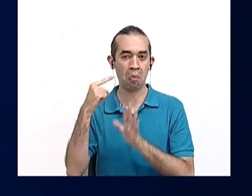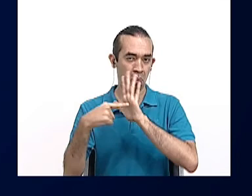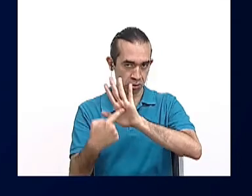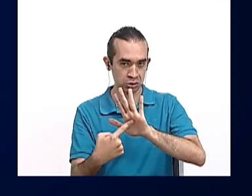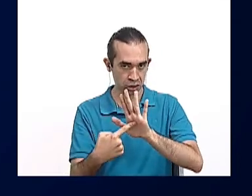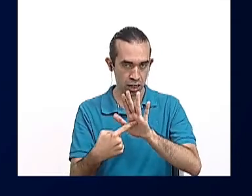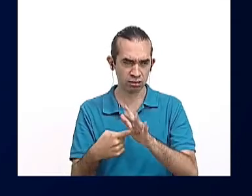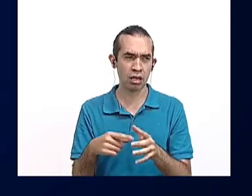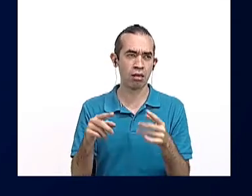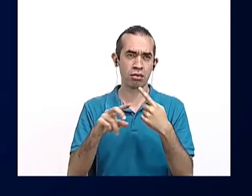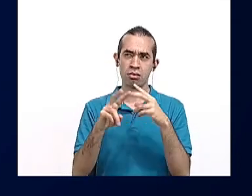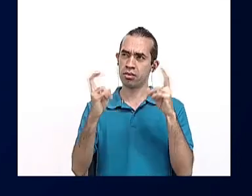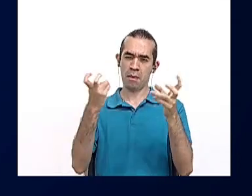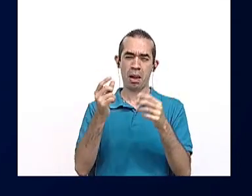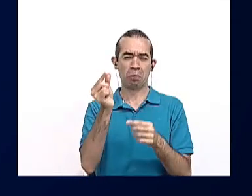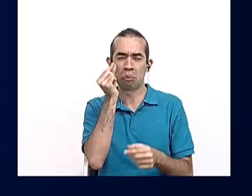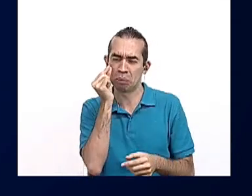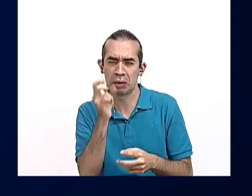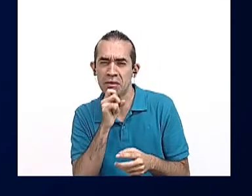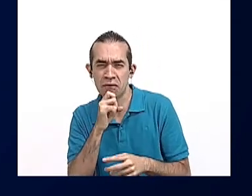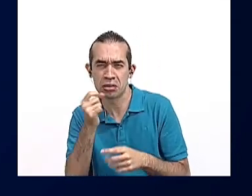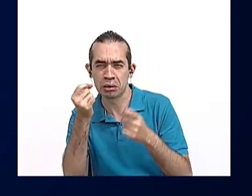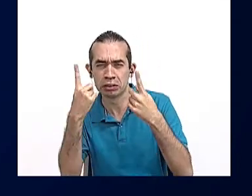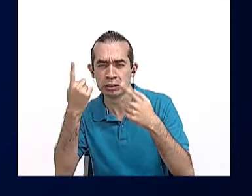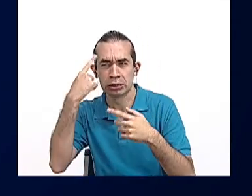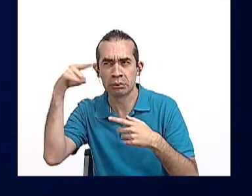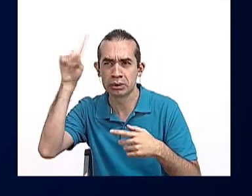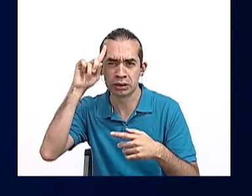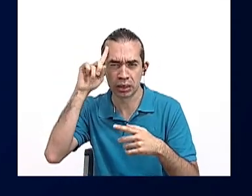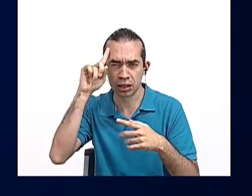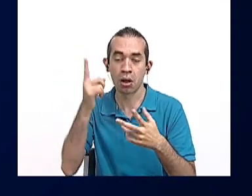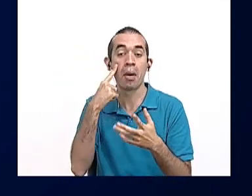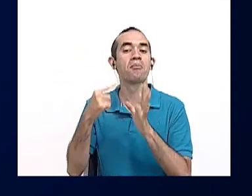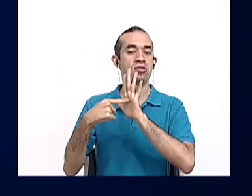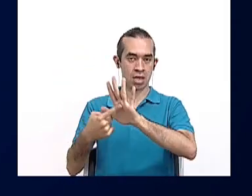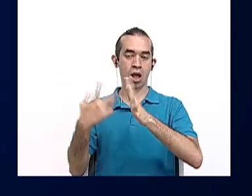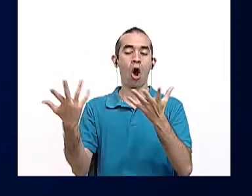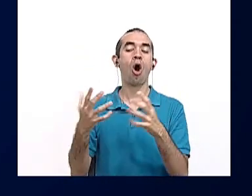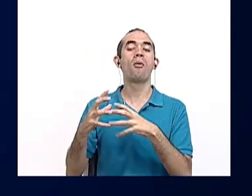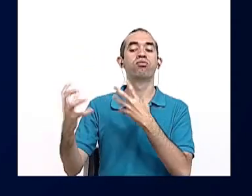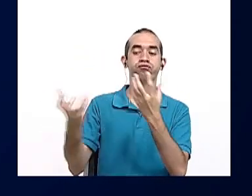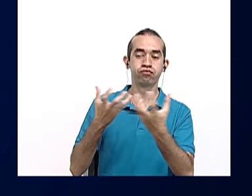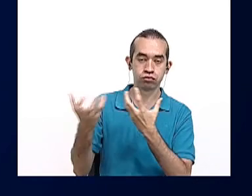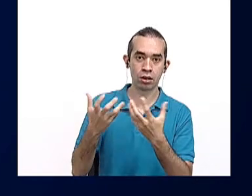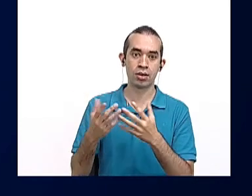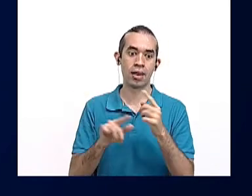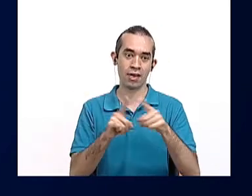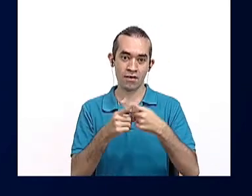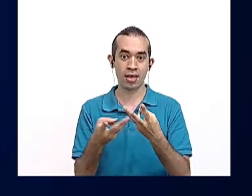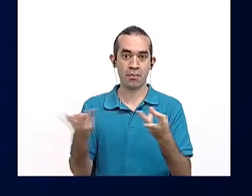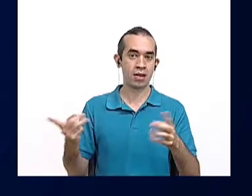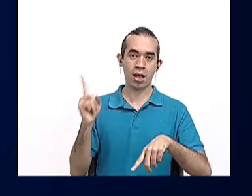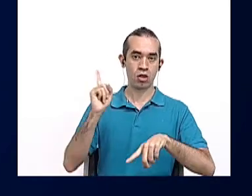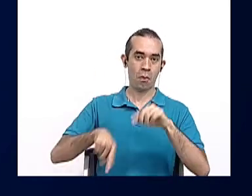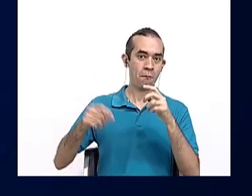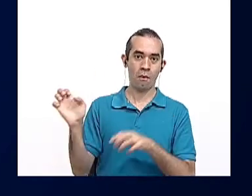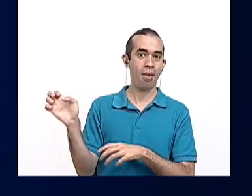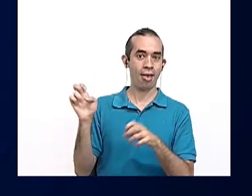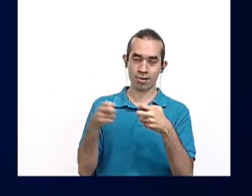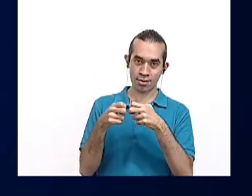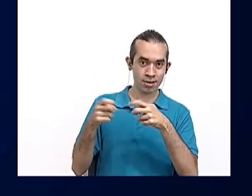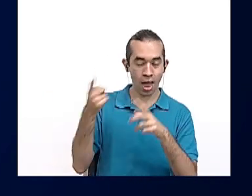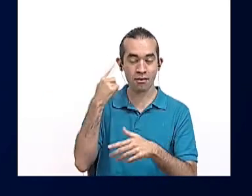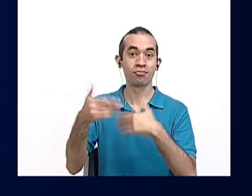verlo ahí, cómo se frotan, por ejemplo, materiales aislantes, cómo se cargan y cómo comprobarlo. Entonces, disfruten mucho esta